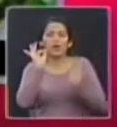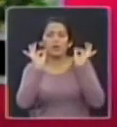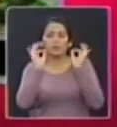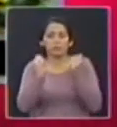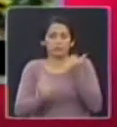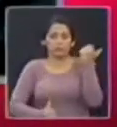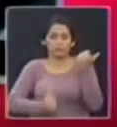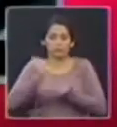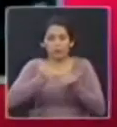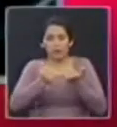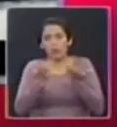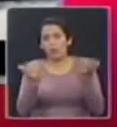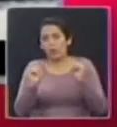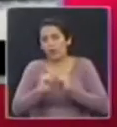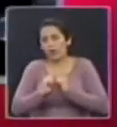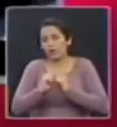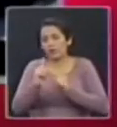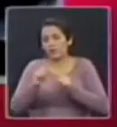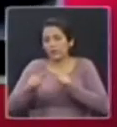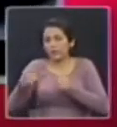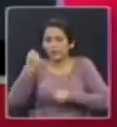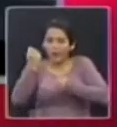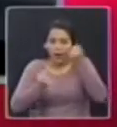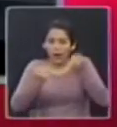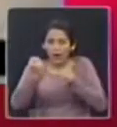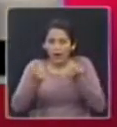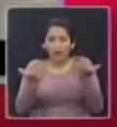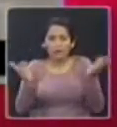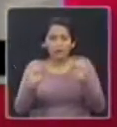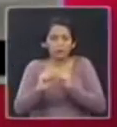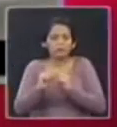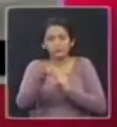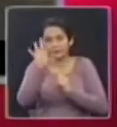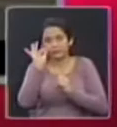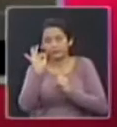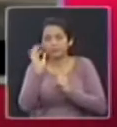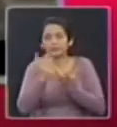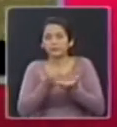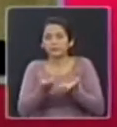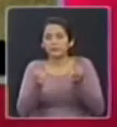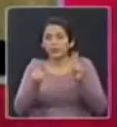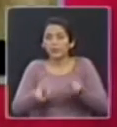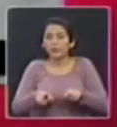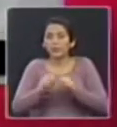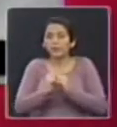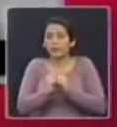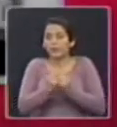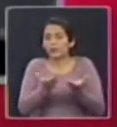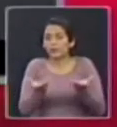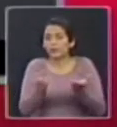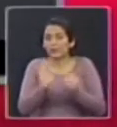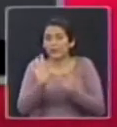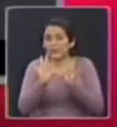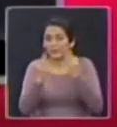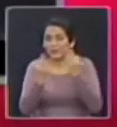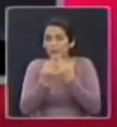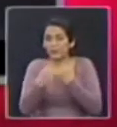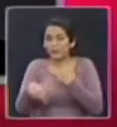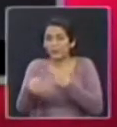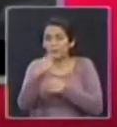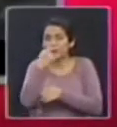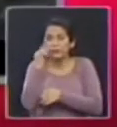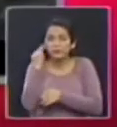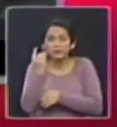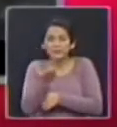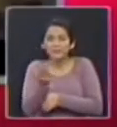nuevas ofertas de vehículos de transporte, y también tenemos varios atractivos para los más pequeños de la familia con un show muy especial